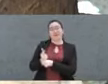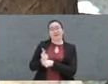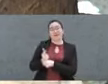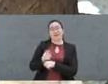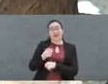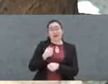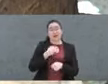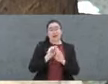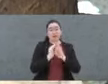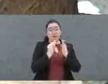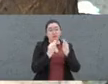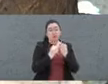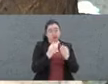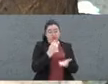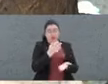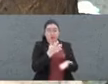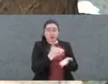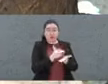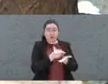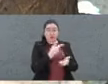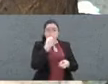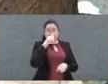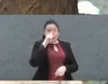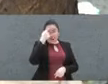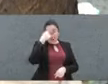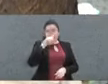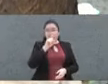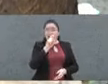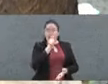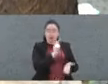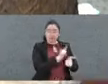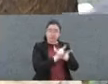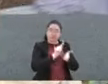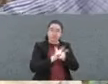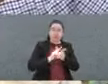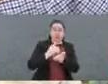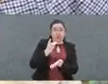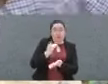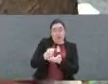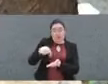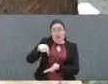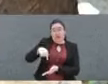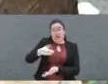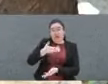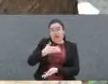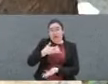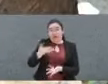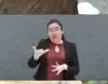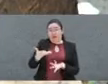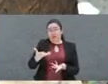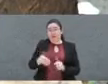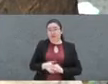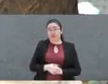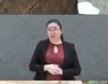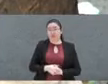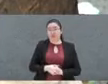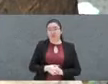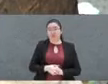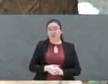potabilización no es exclusivo de los pozos de la zona de de los pozos de la